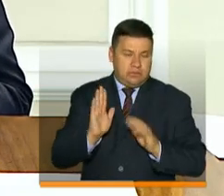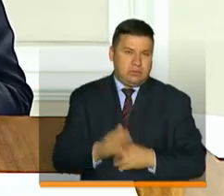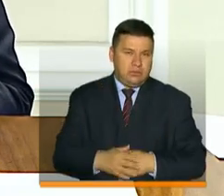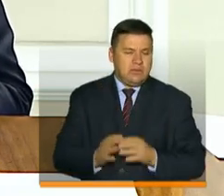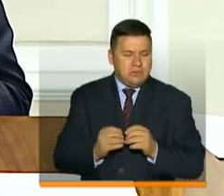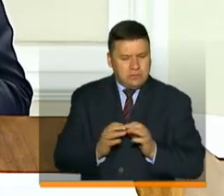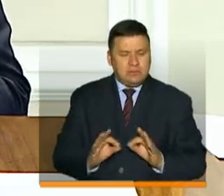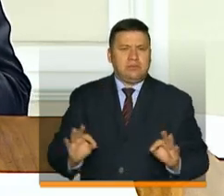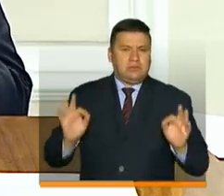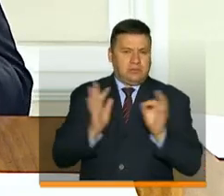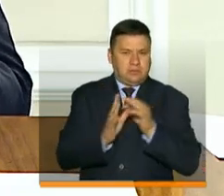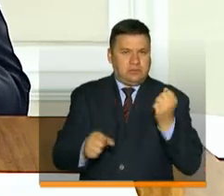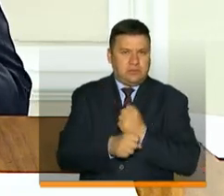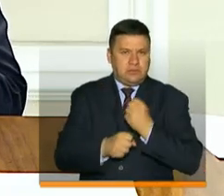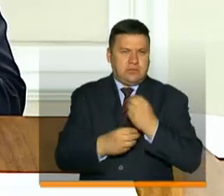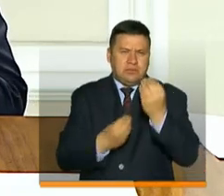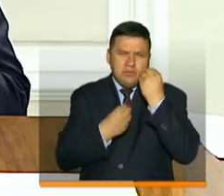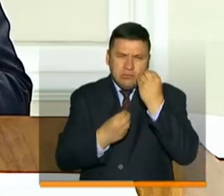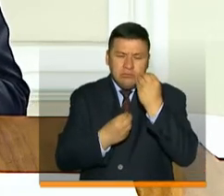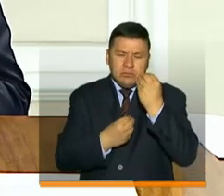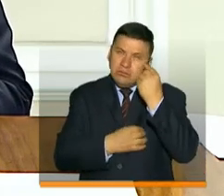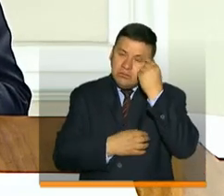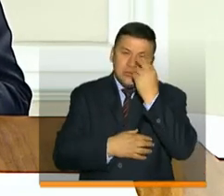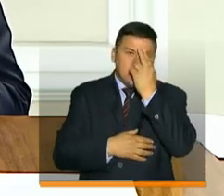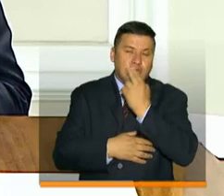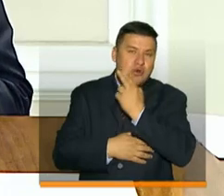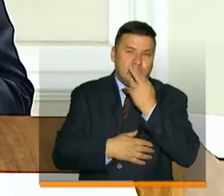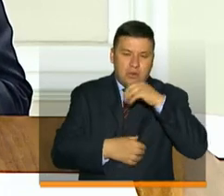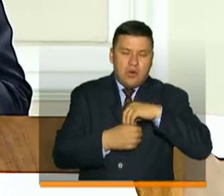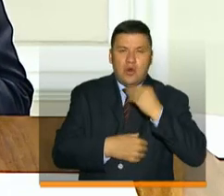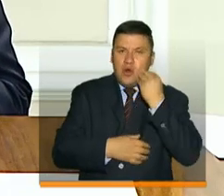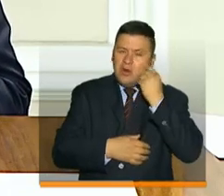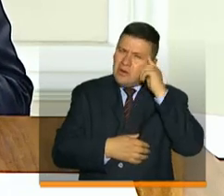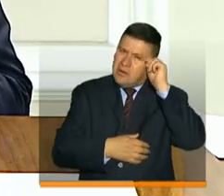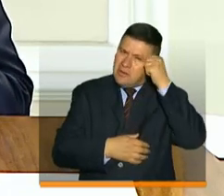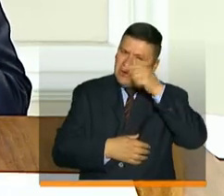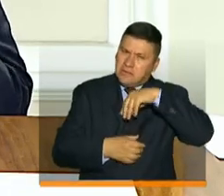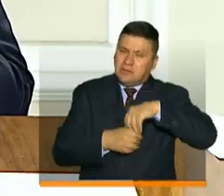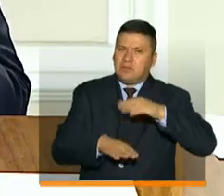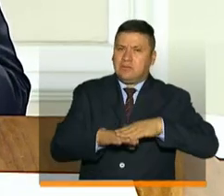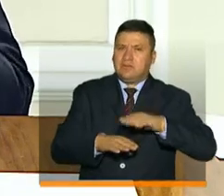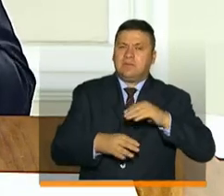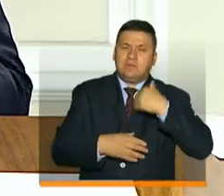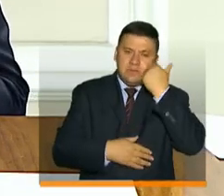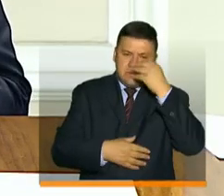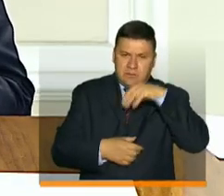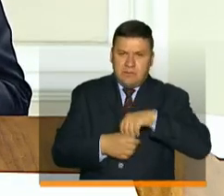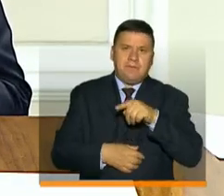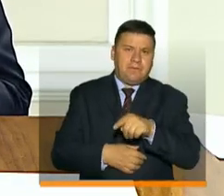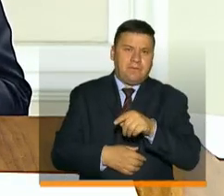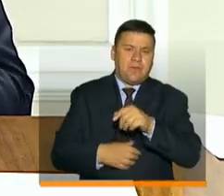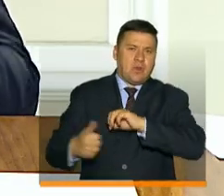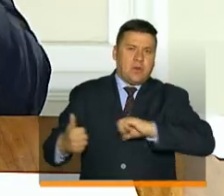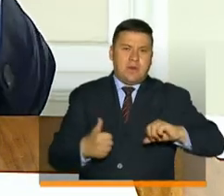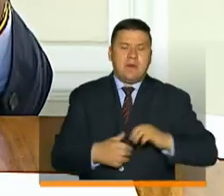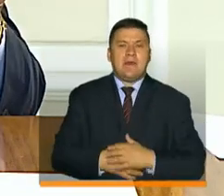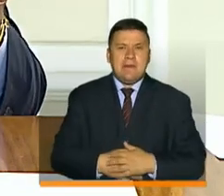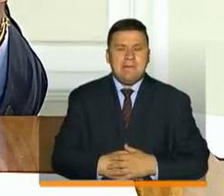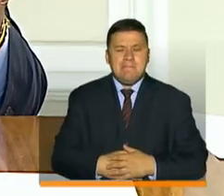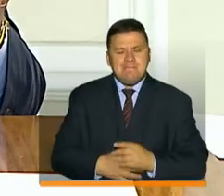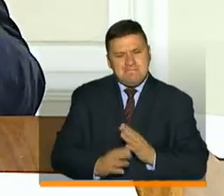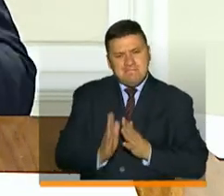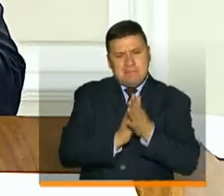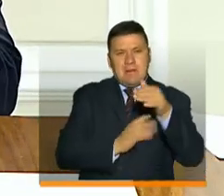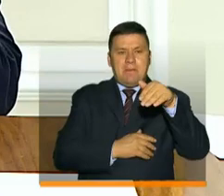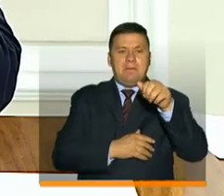es muy importante la labor pedagógica que también ellos cumplen en el hogar, recordándole muchas veces a los adultos ese comportamiento. Pero